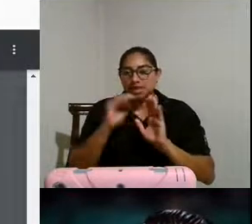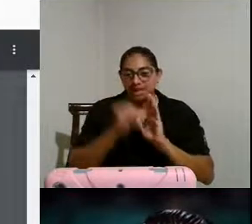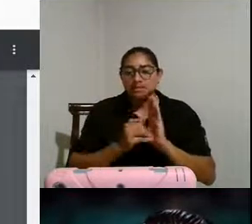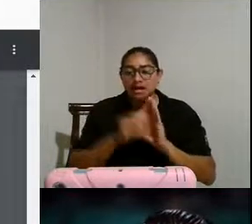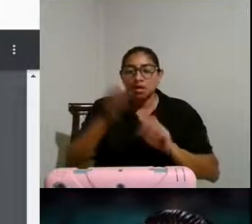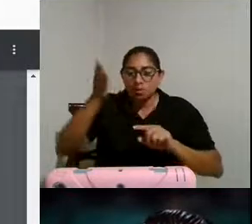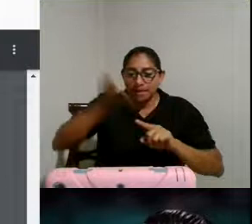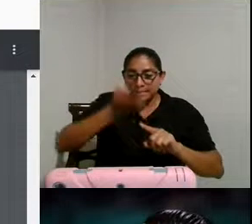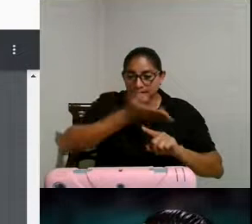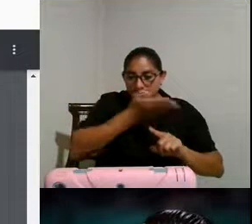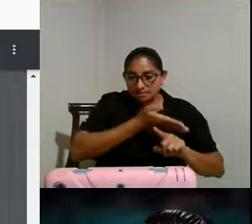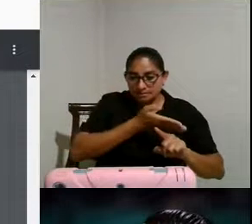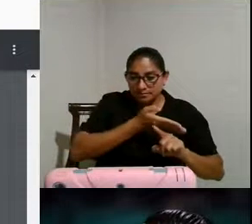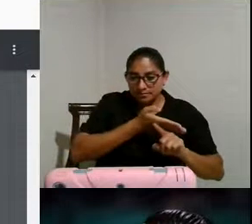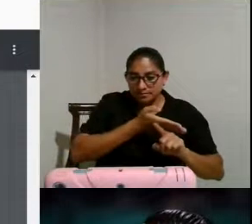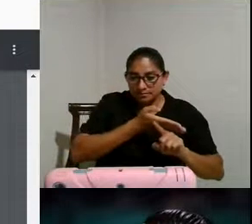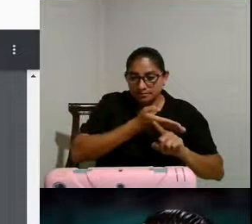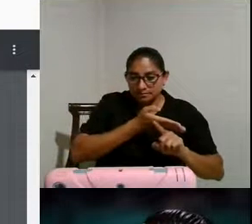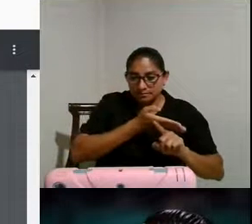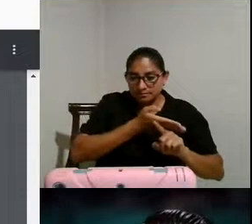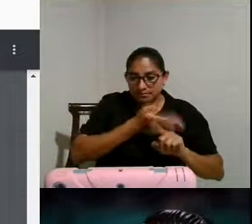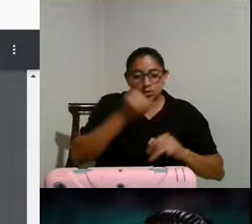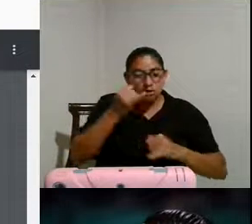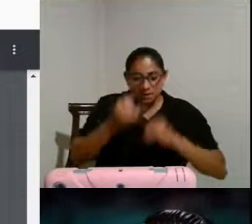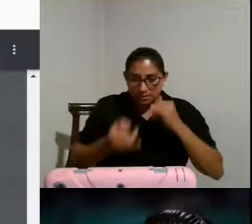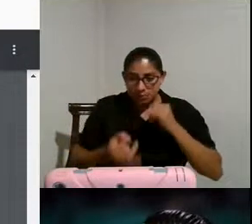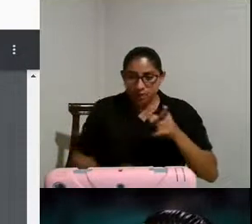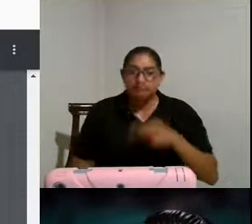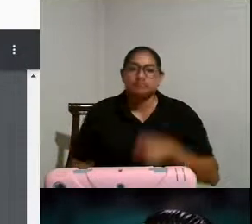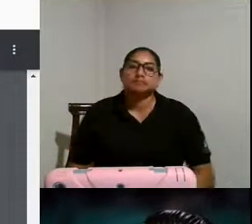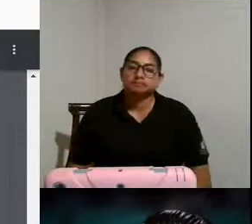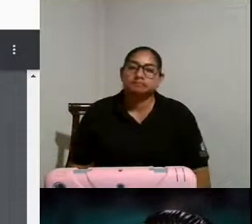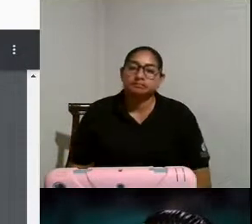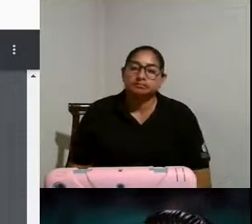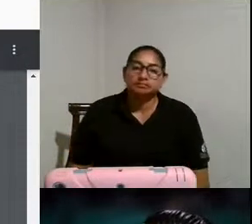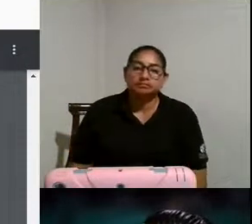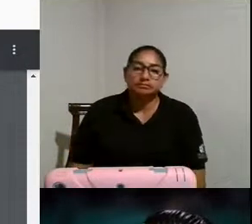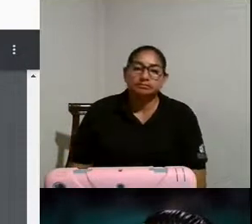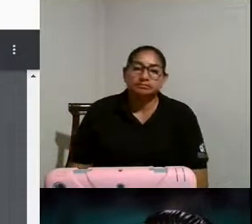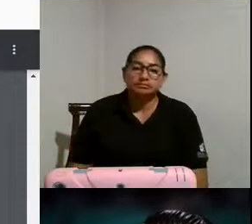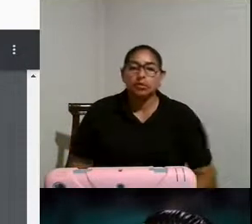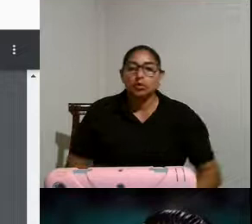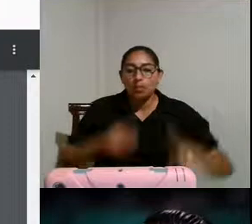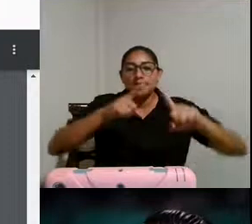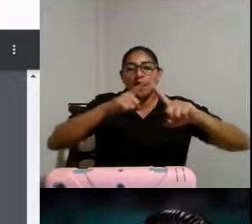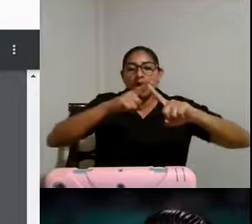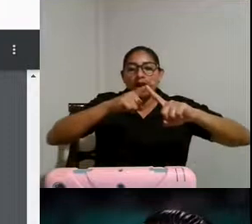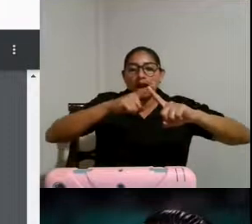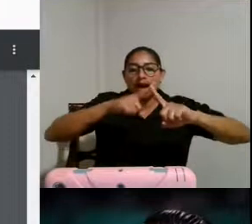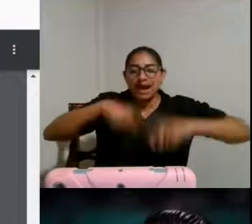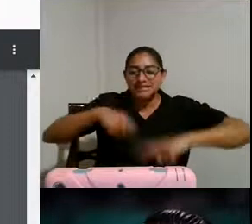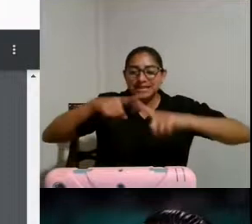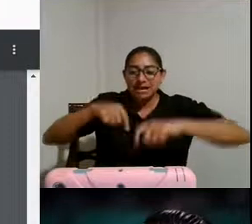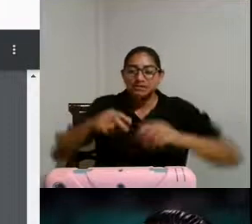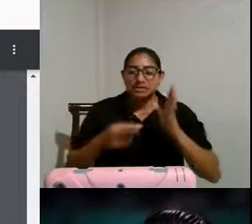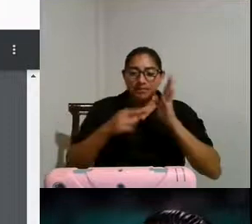en los límites? ¿Y qué es lo que buscamos? Que usted pueda cancelar el